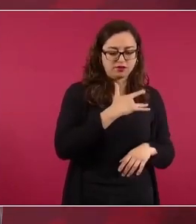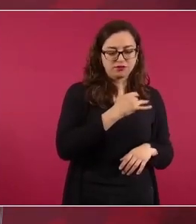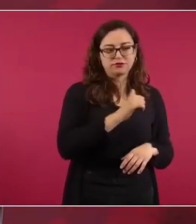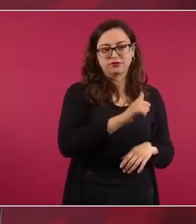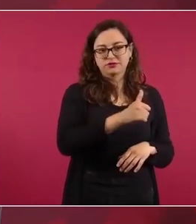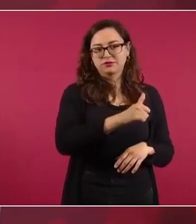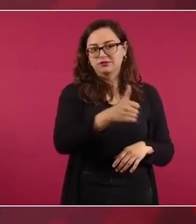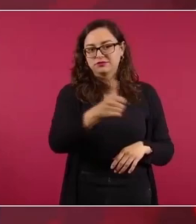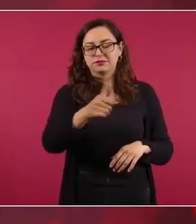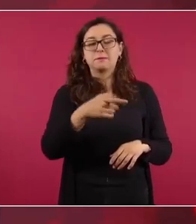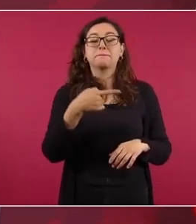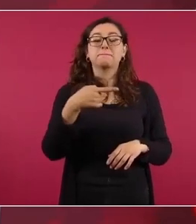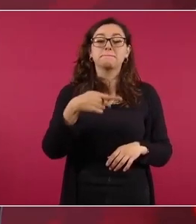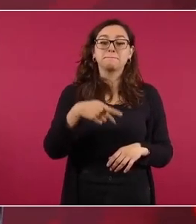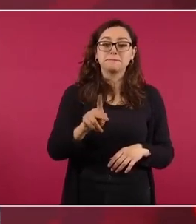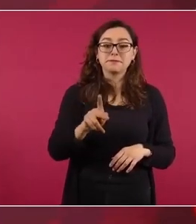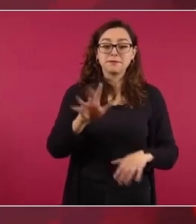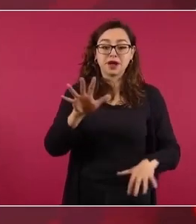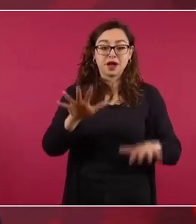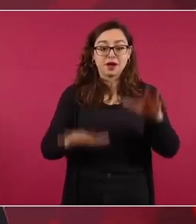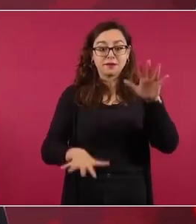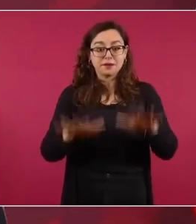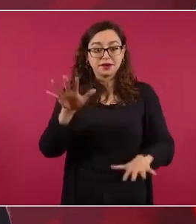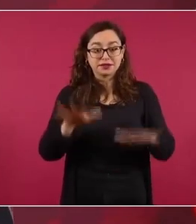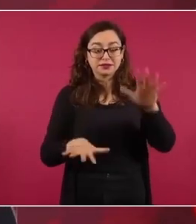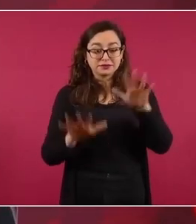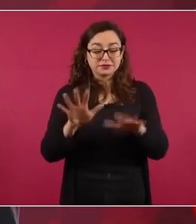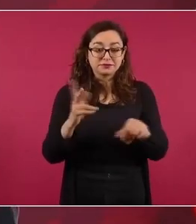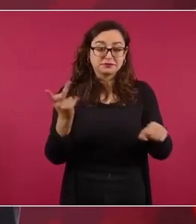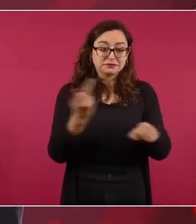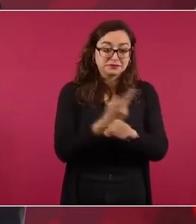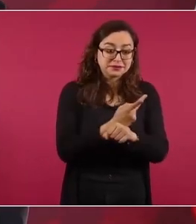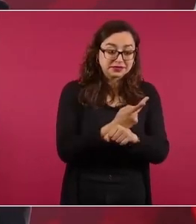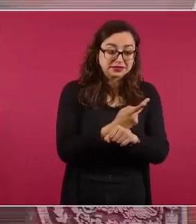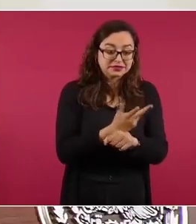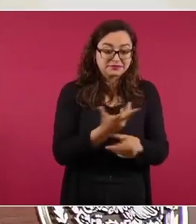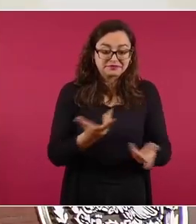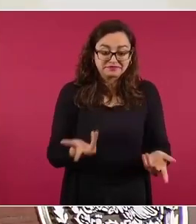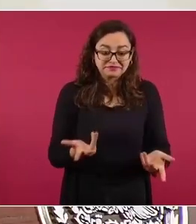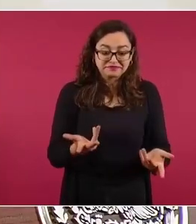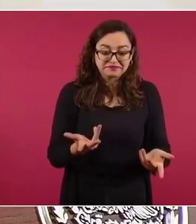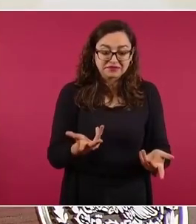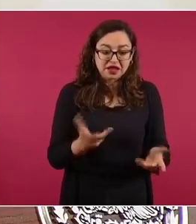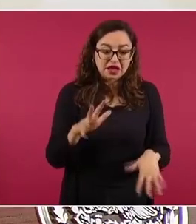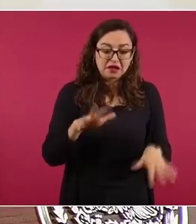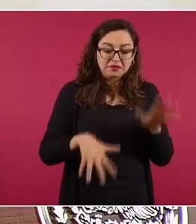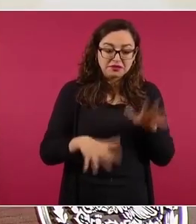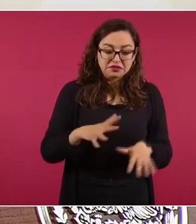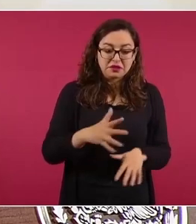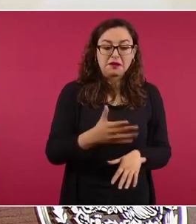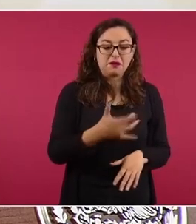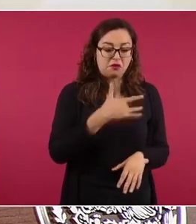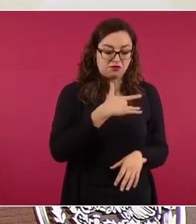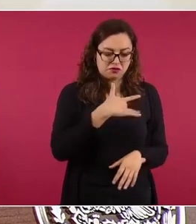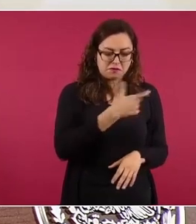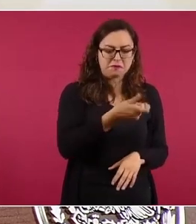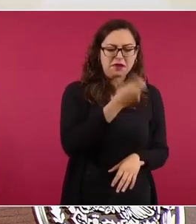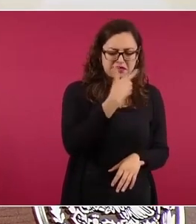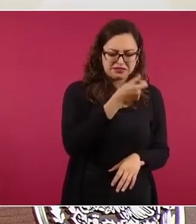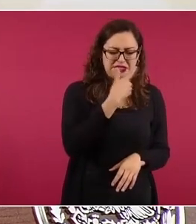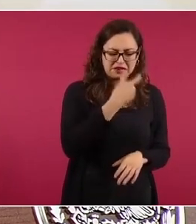a veces lo que uno tiene que tomar para no morirse del corazón, para que no le dé un